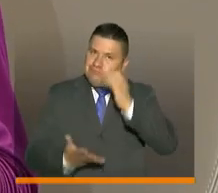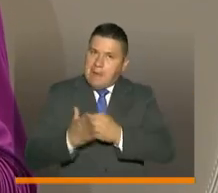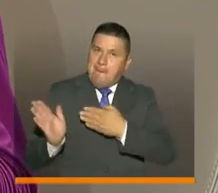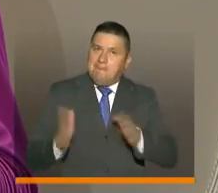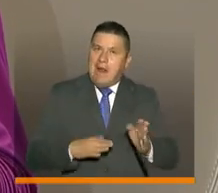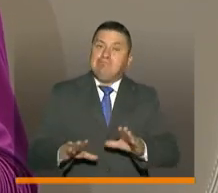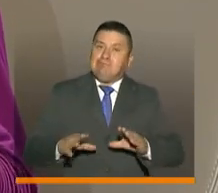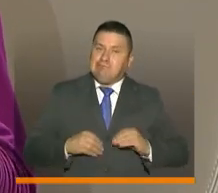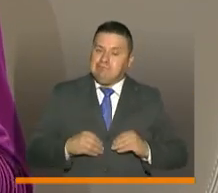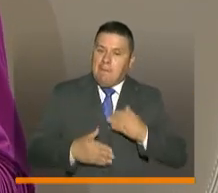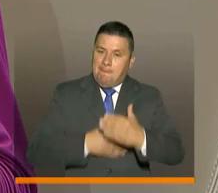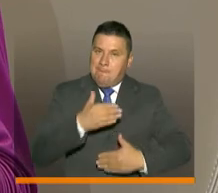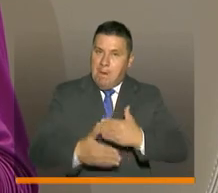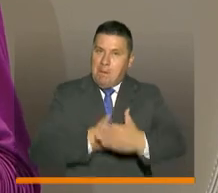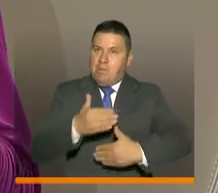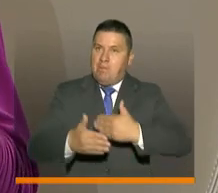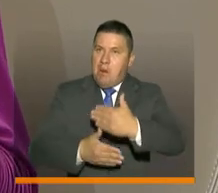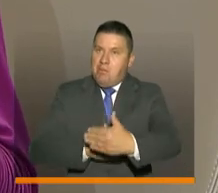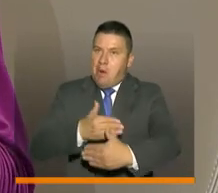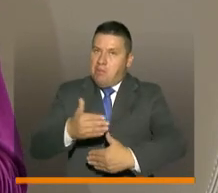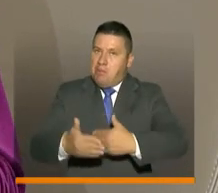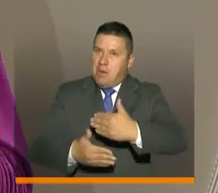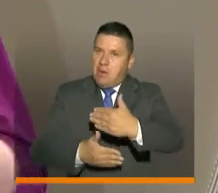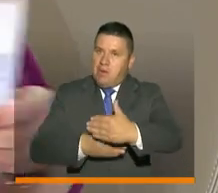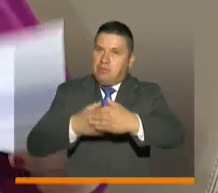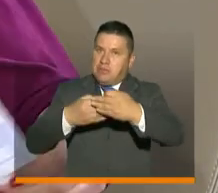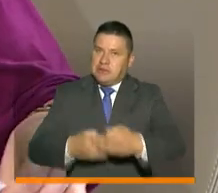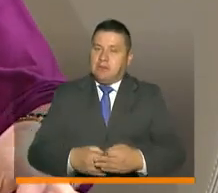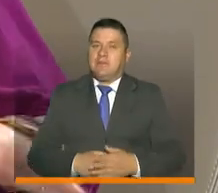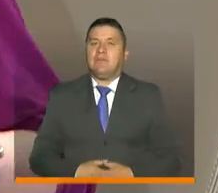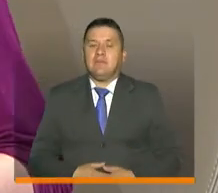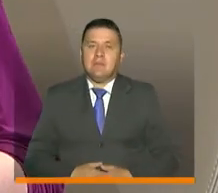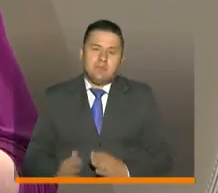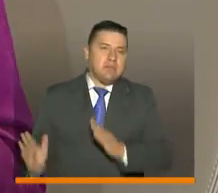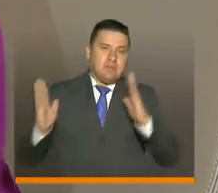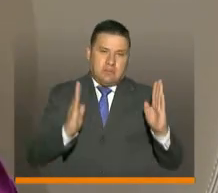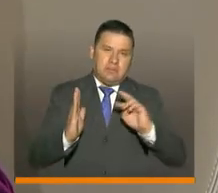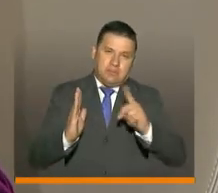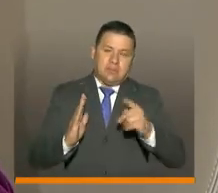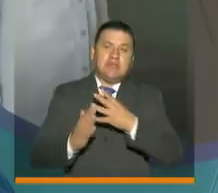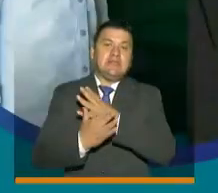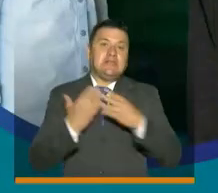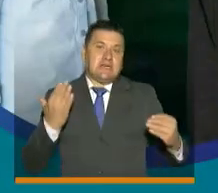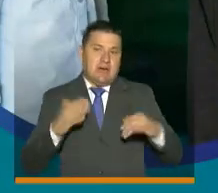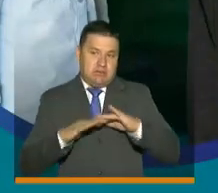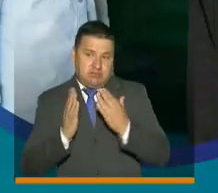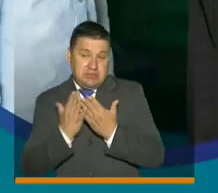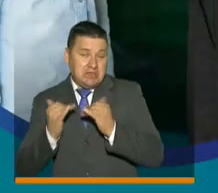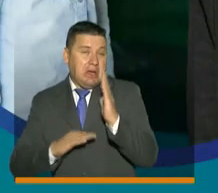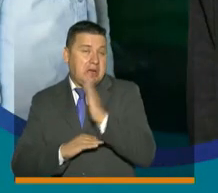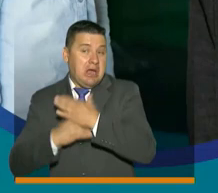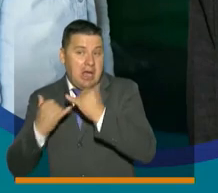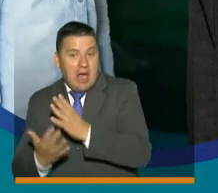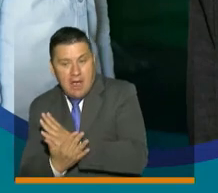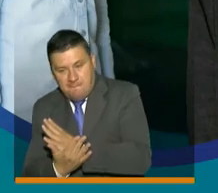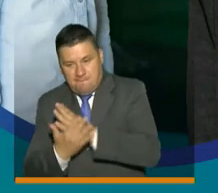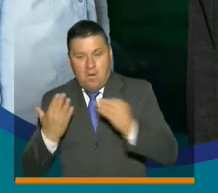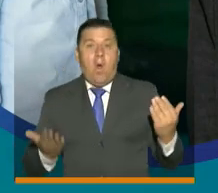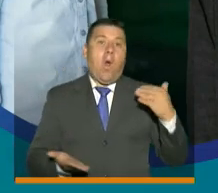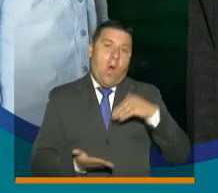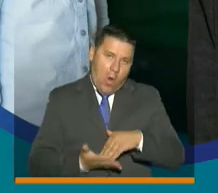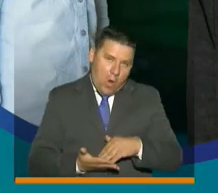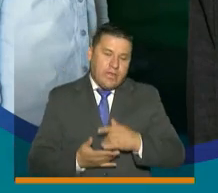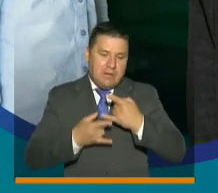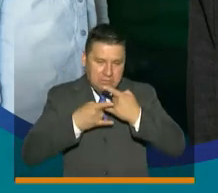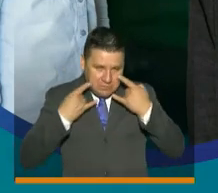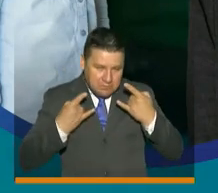plan que permita un proceso progresivo, gradual y seguro. Pasemos al ingreso y salida de las instituciones educativas. Vuelve a estar uso